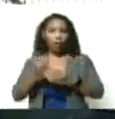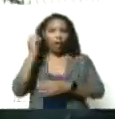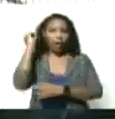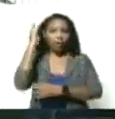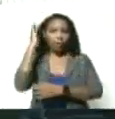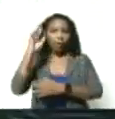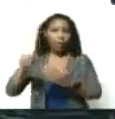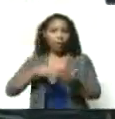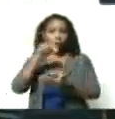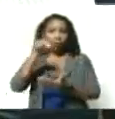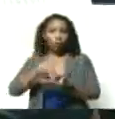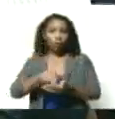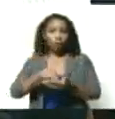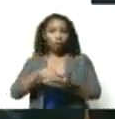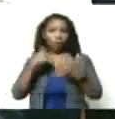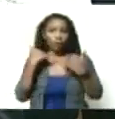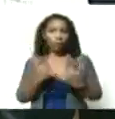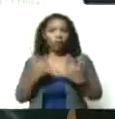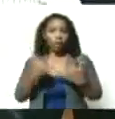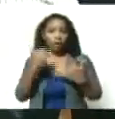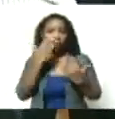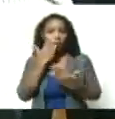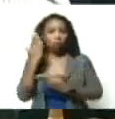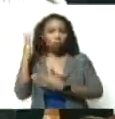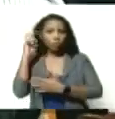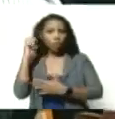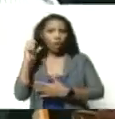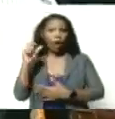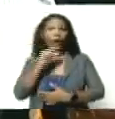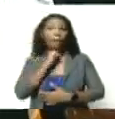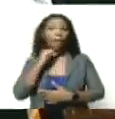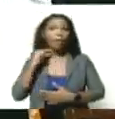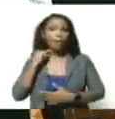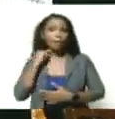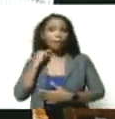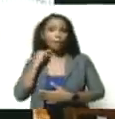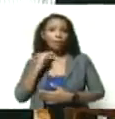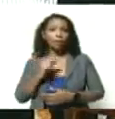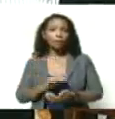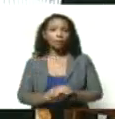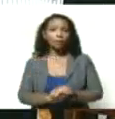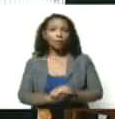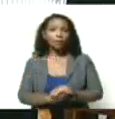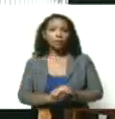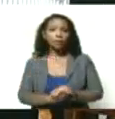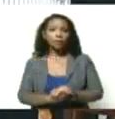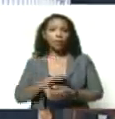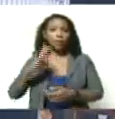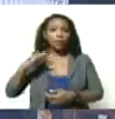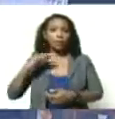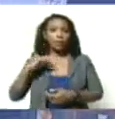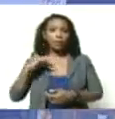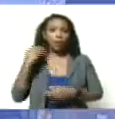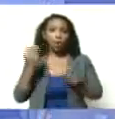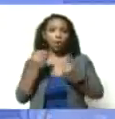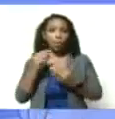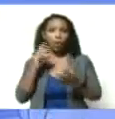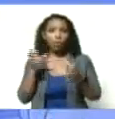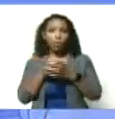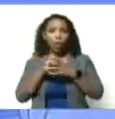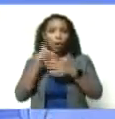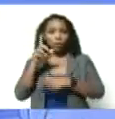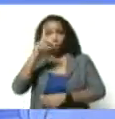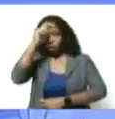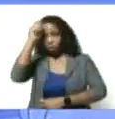Federal Legislativo. De inmediato vamos a escuchar al padre Omar Gómez, capellán del CICPC, como parte de estos